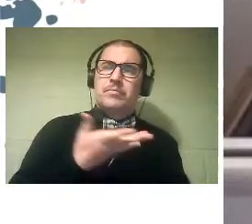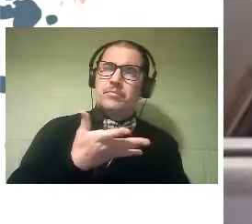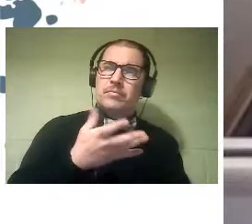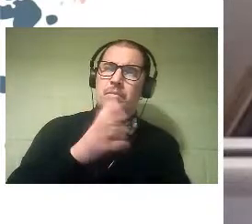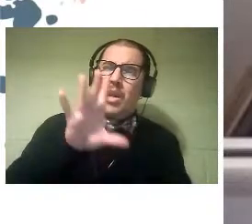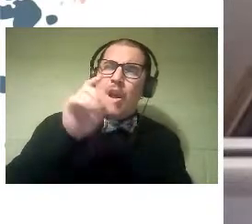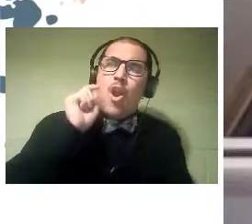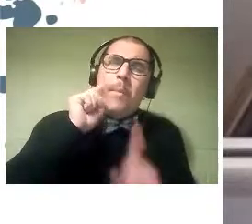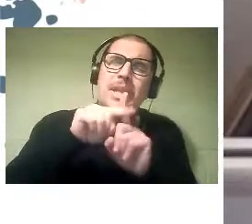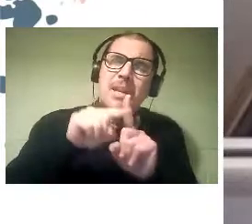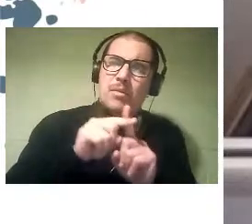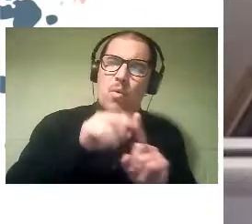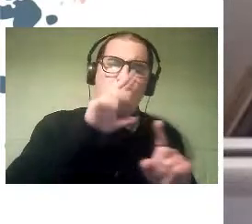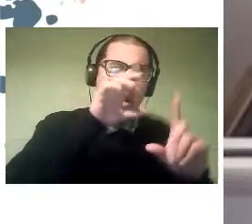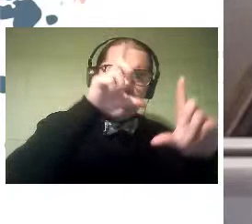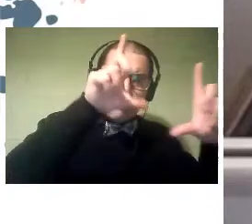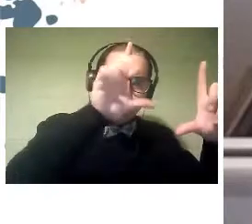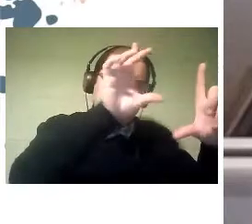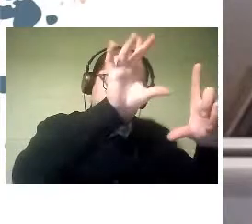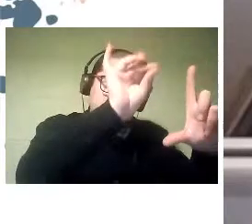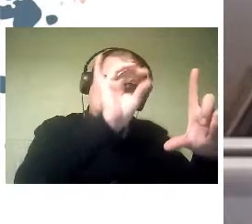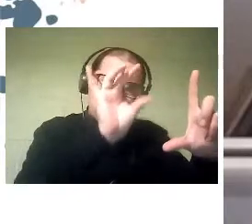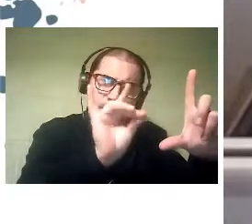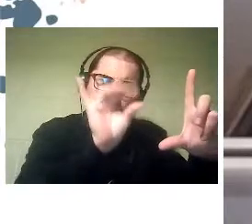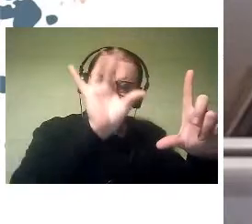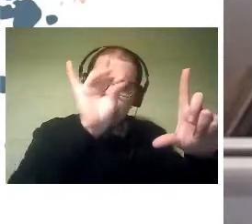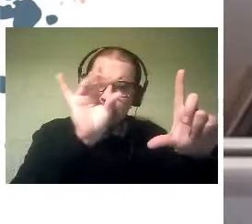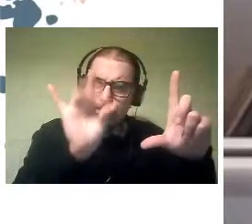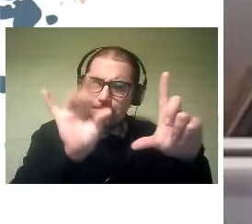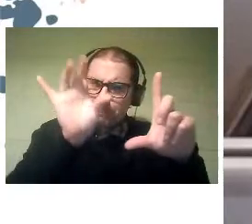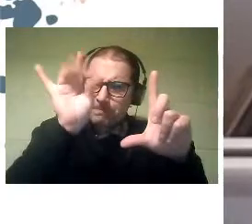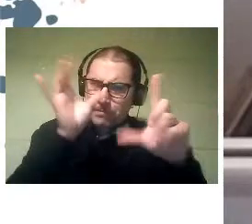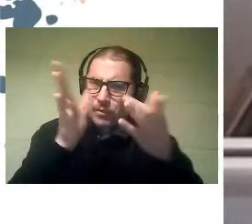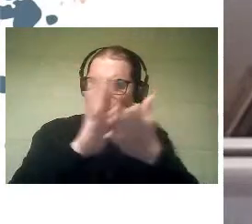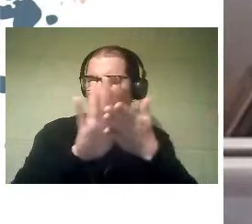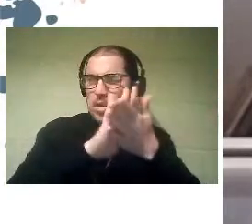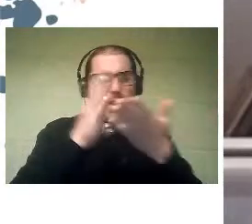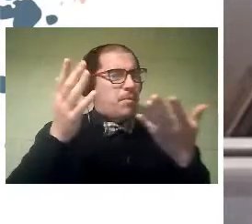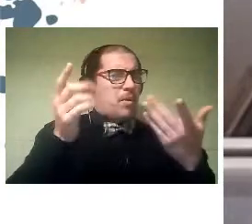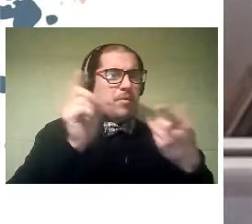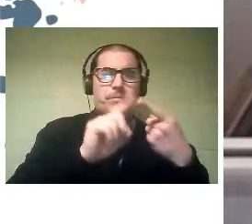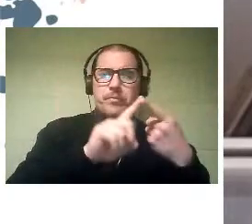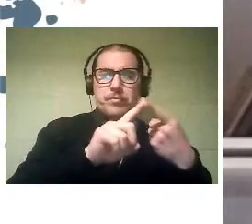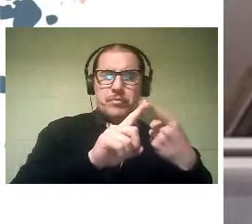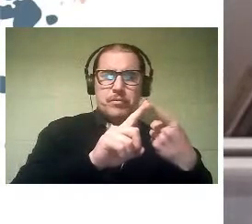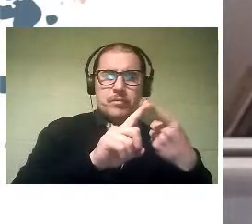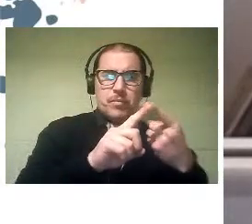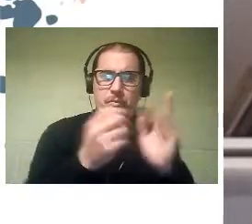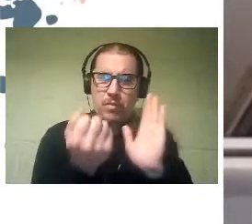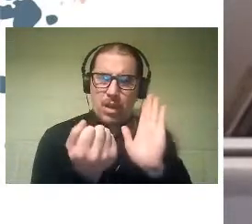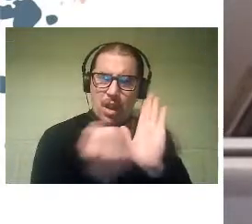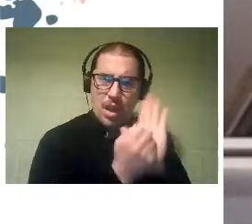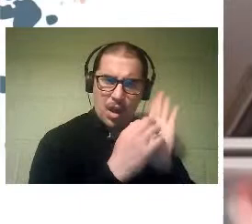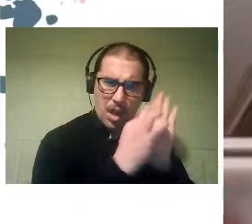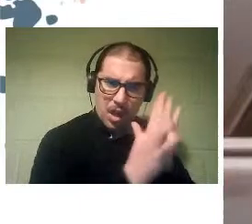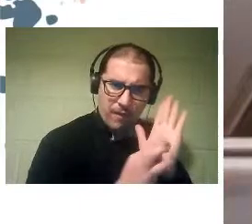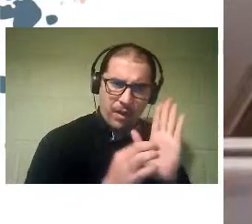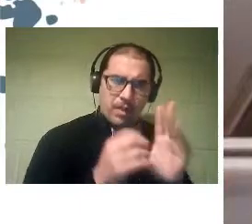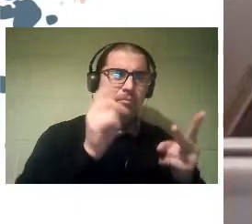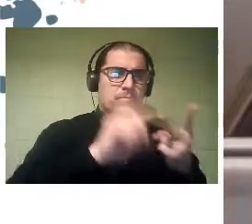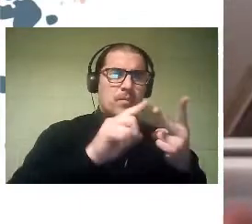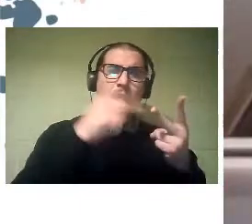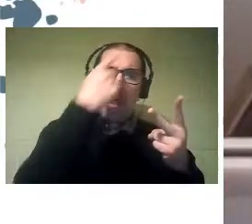a partir de algunos detalles de esta serie de pinturas, como por ejemplo la firma de Juan Zapacainga,